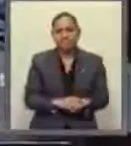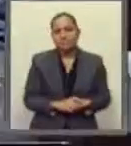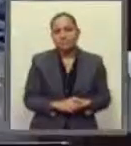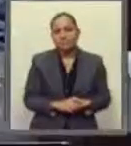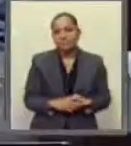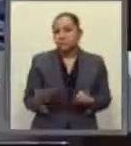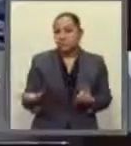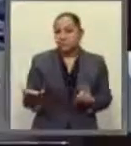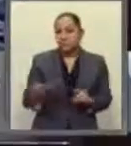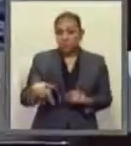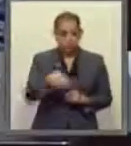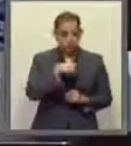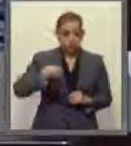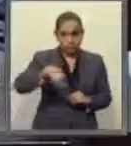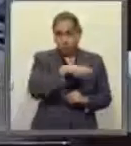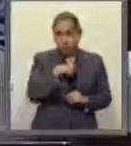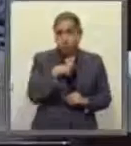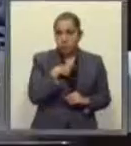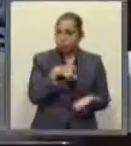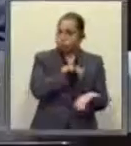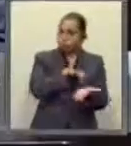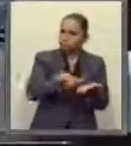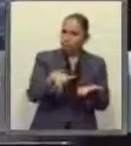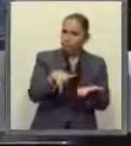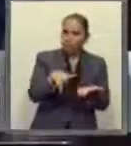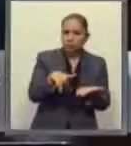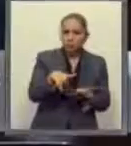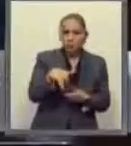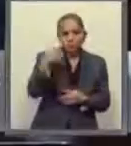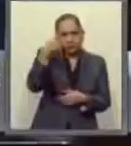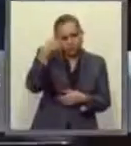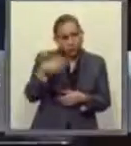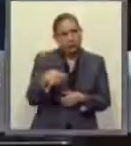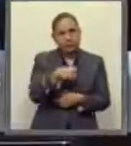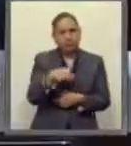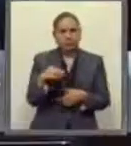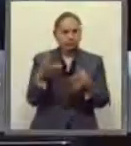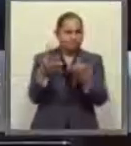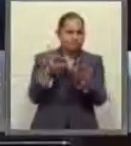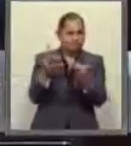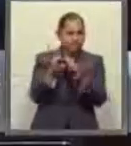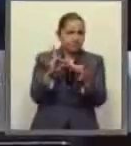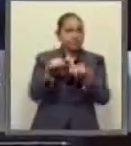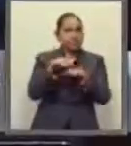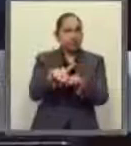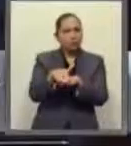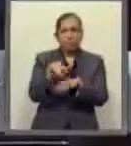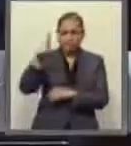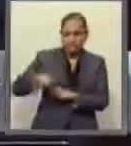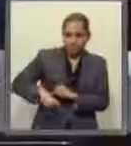y nosotros apoyamos la intervención en este caso del estado